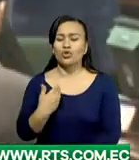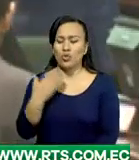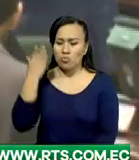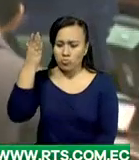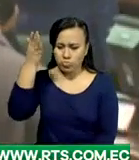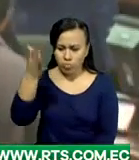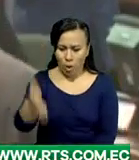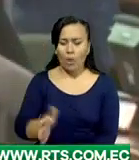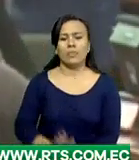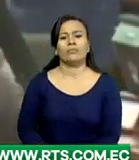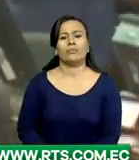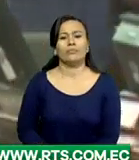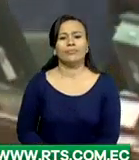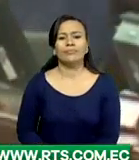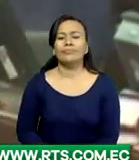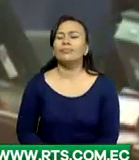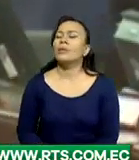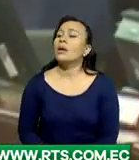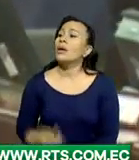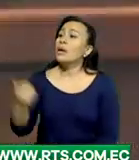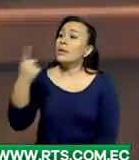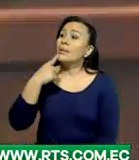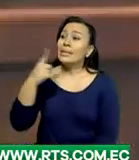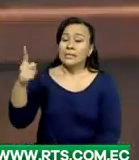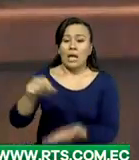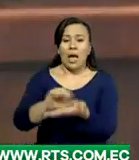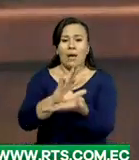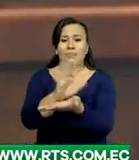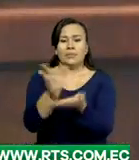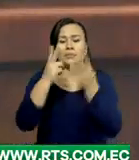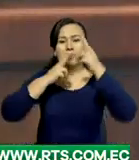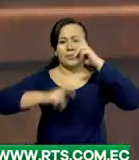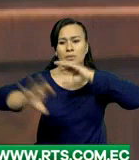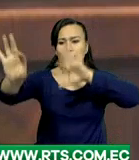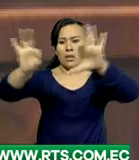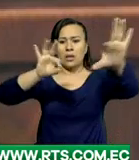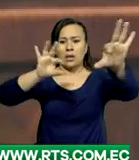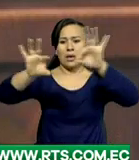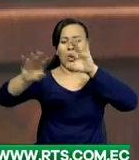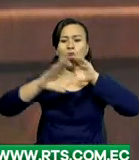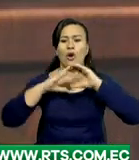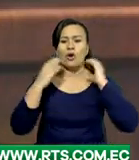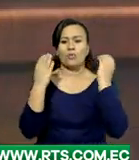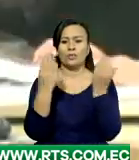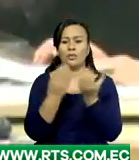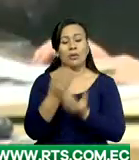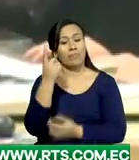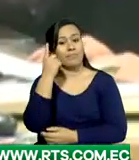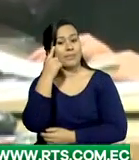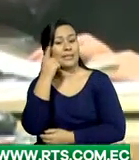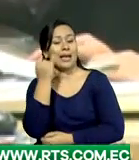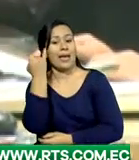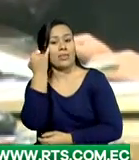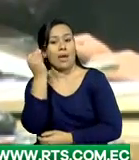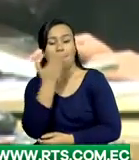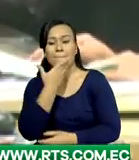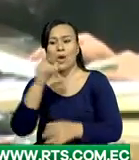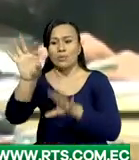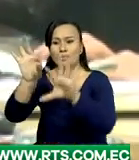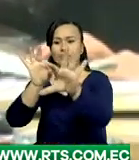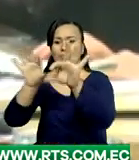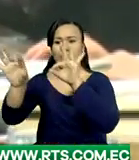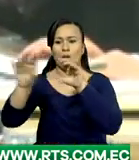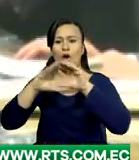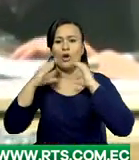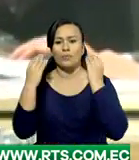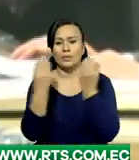tanto, en la Asamblea se espera que la investigación interna arranque. Se tenía previsto que este jueves se analice la posibilidad de crear una comisión especial para